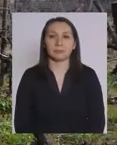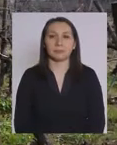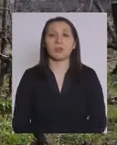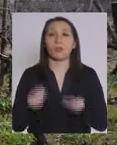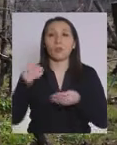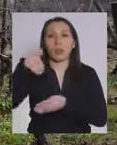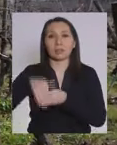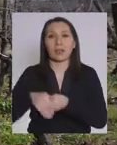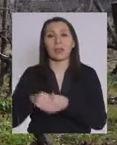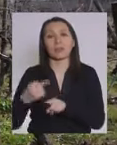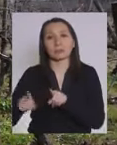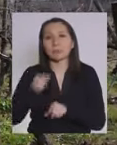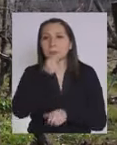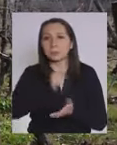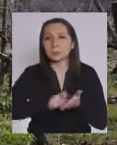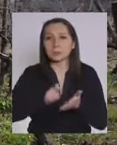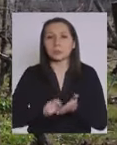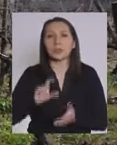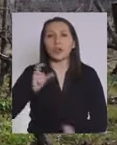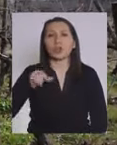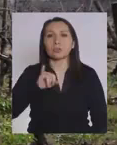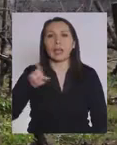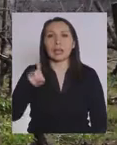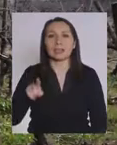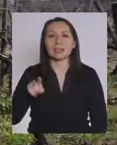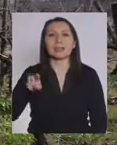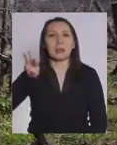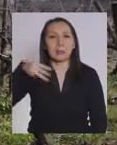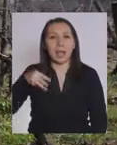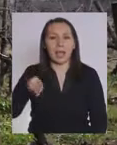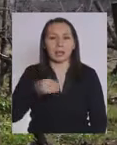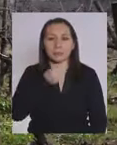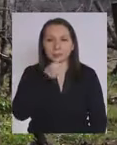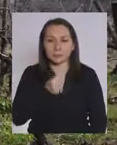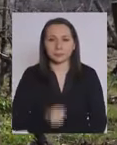buenas tardes oscar gonzález jaldín mega noticias